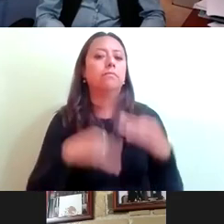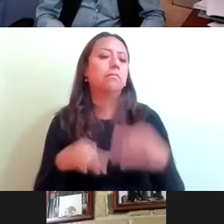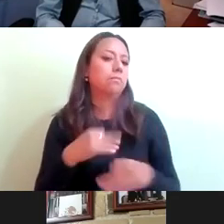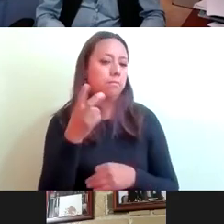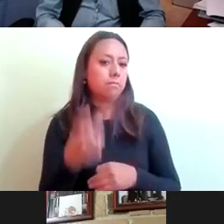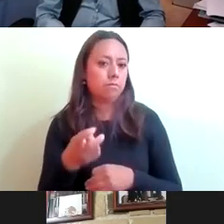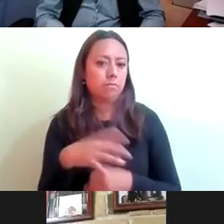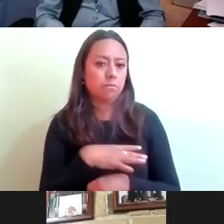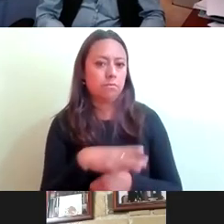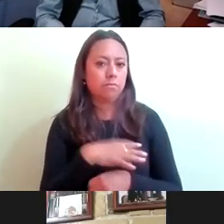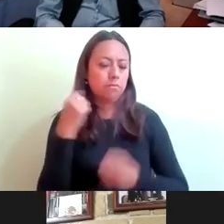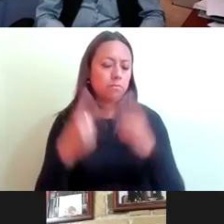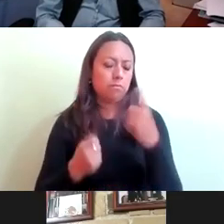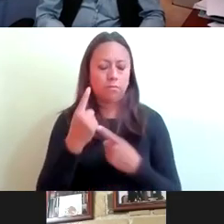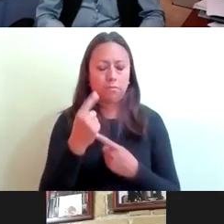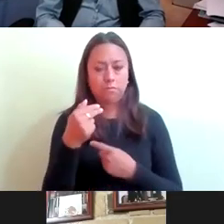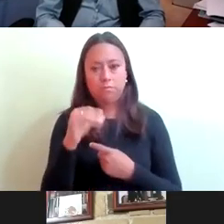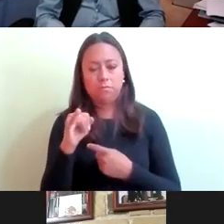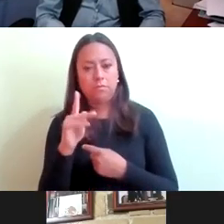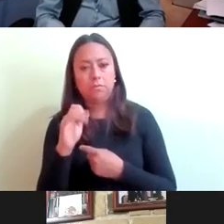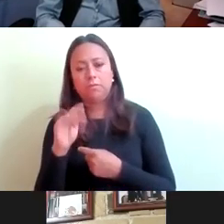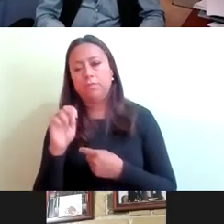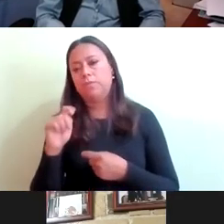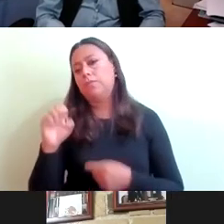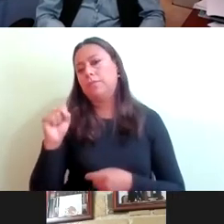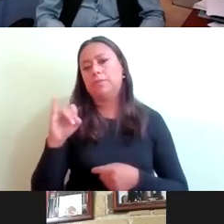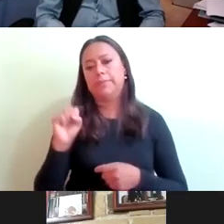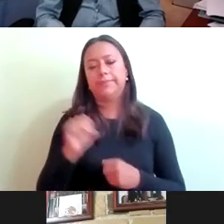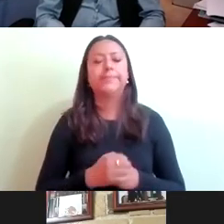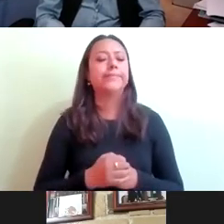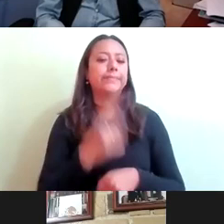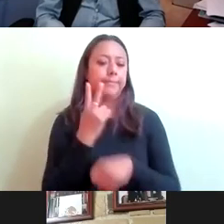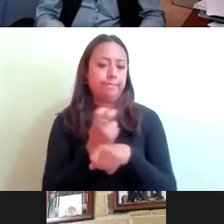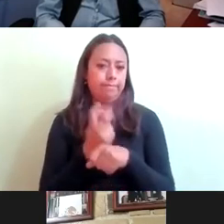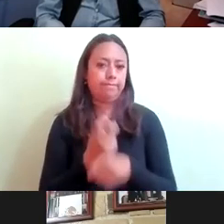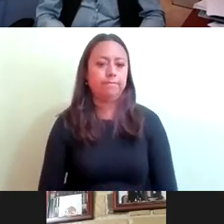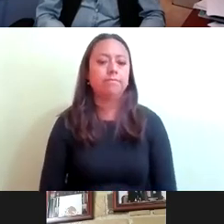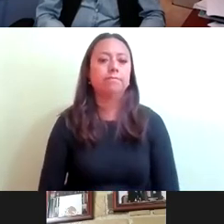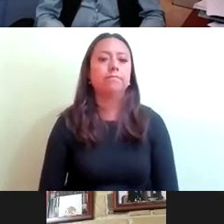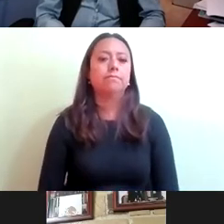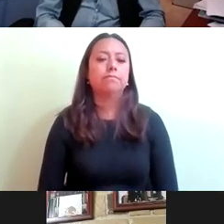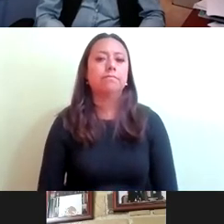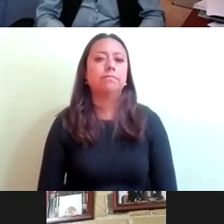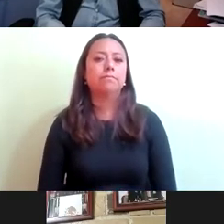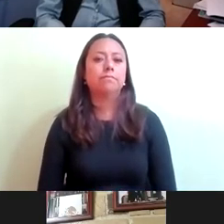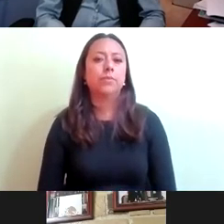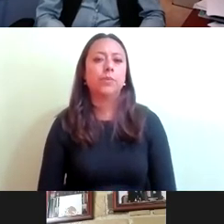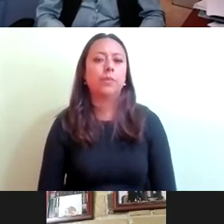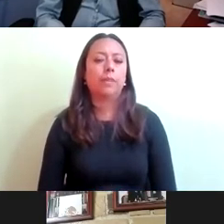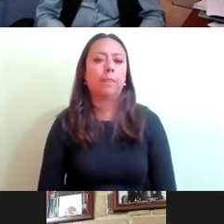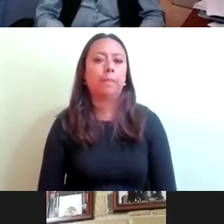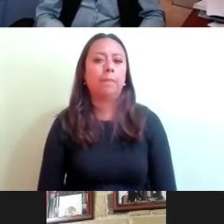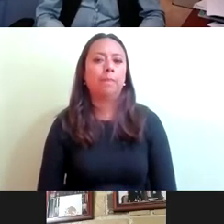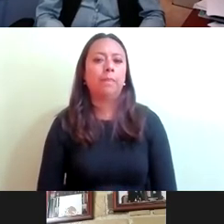que contempla el decreto en discusión. Segunda pregunta. Habida cuenta que la